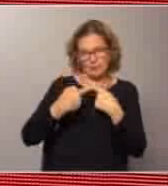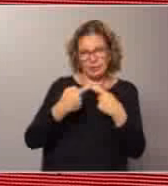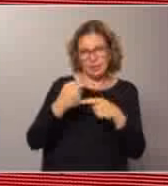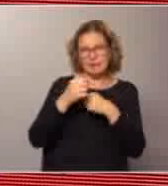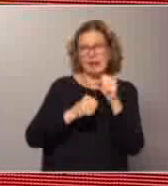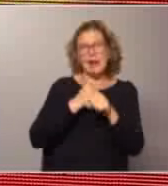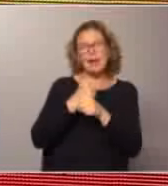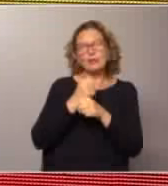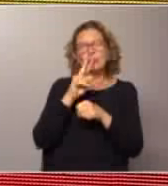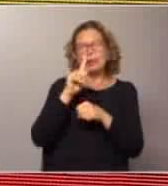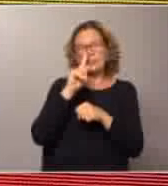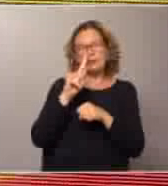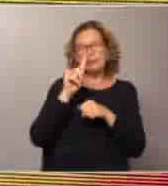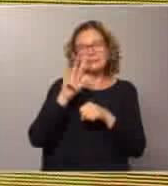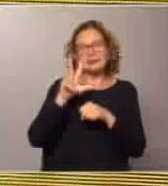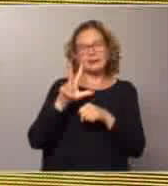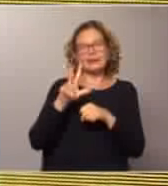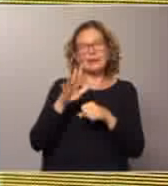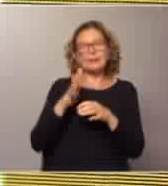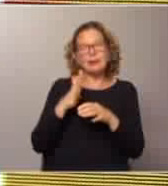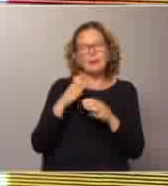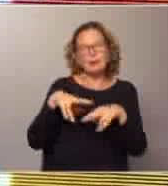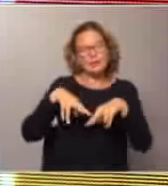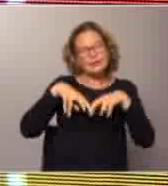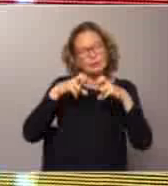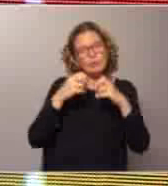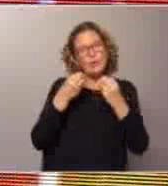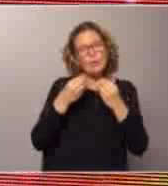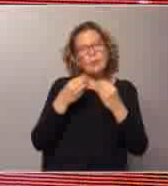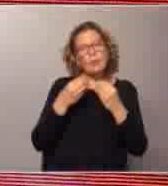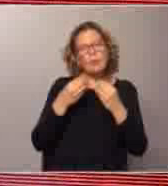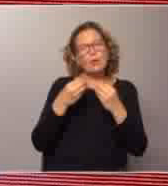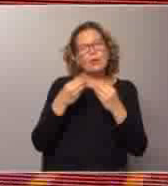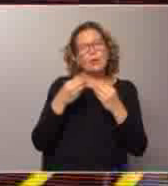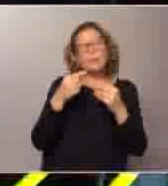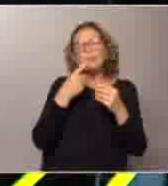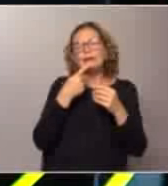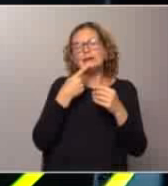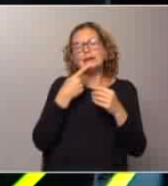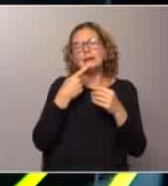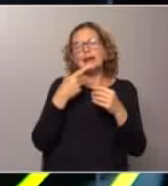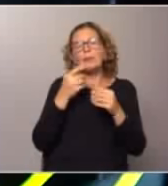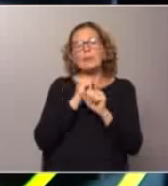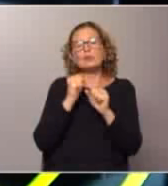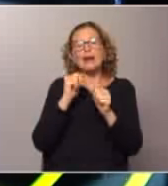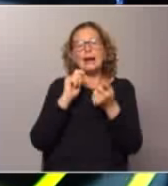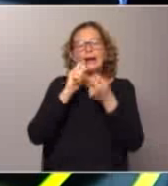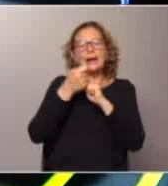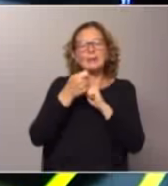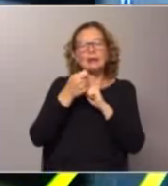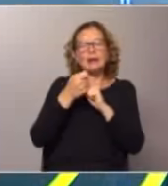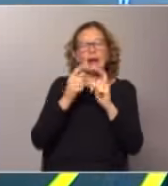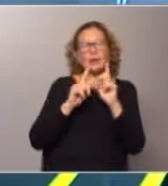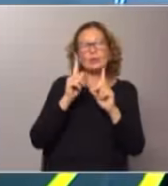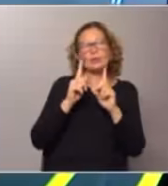2013 había estudios más llenar más que nada sobre cómo cuestiones políticas de fondo podían cambiar algo algunos procesos cognitivos